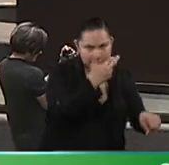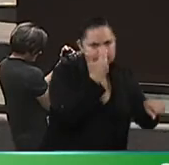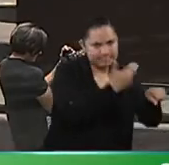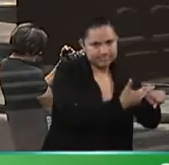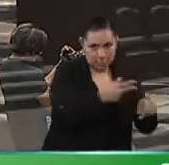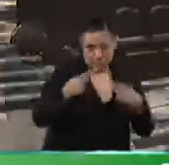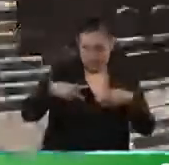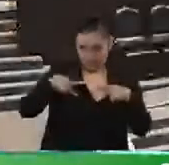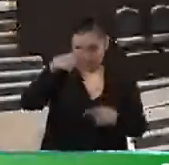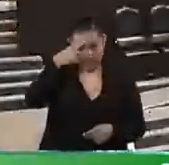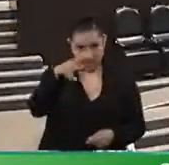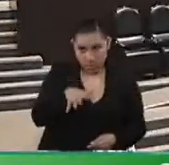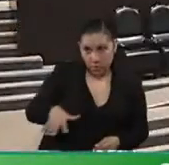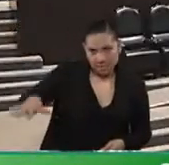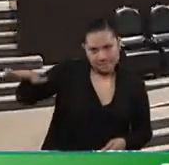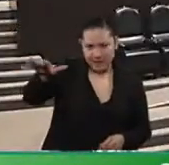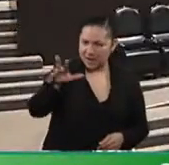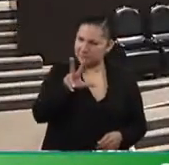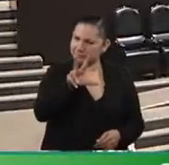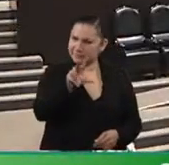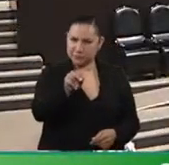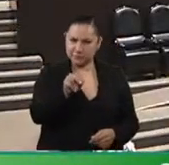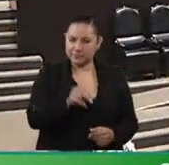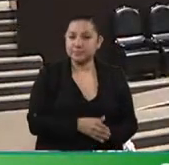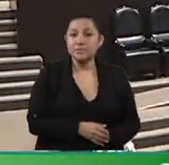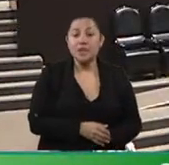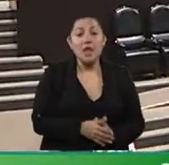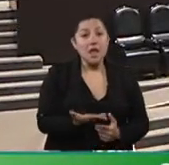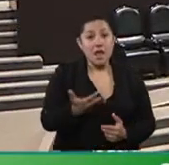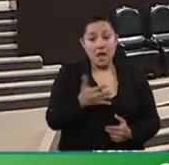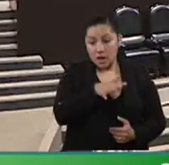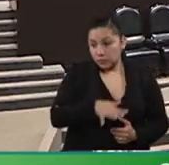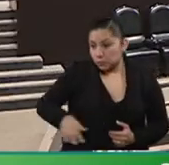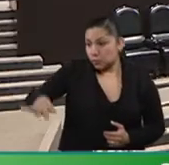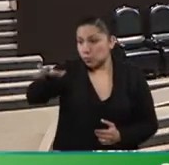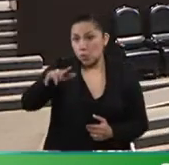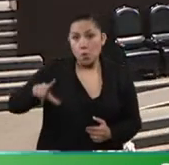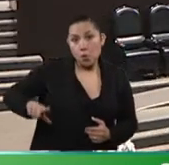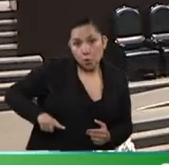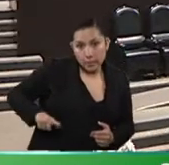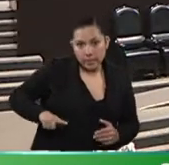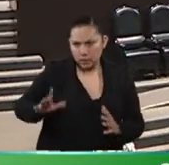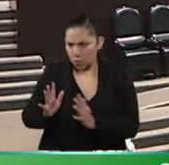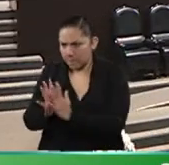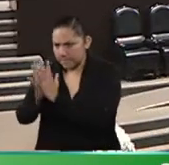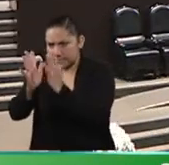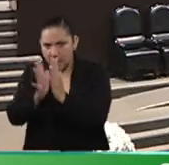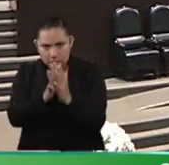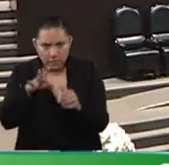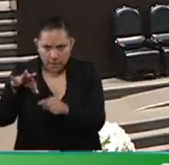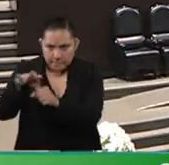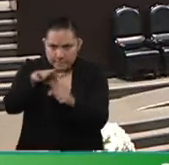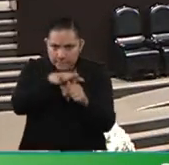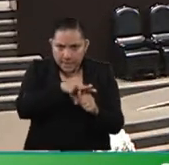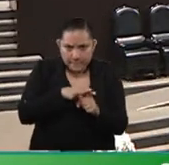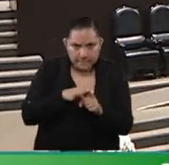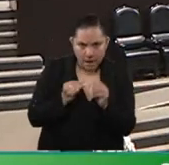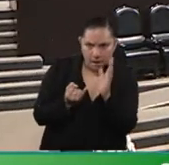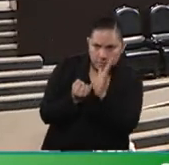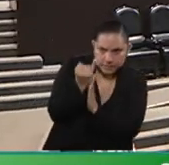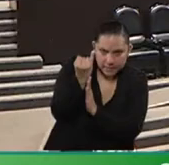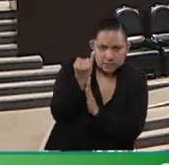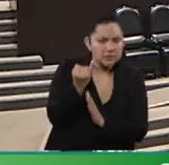una democracia los votos de cada ciudadana y ciudadano valen lo mismo pero se ha pervertido la